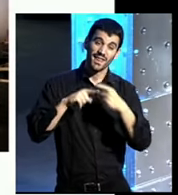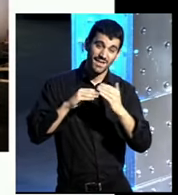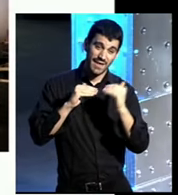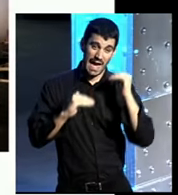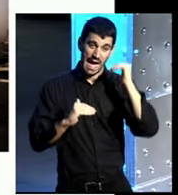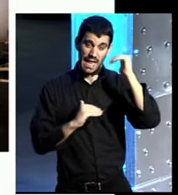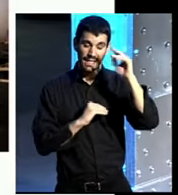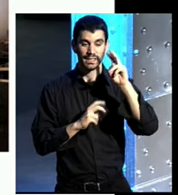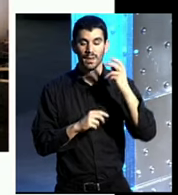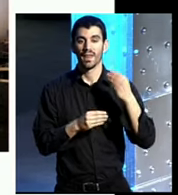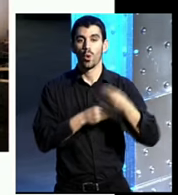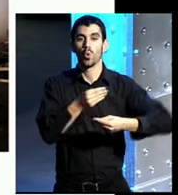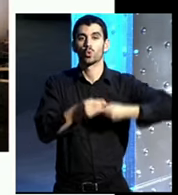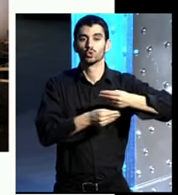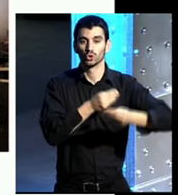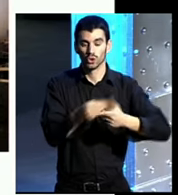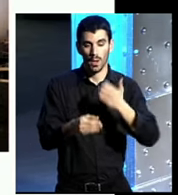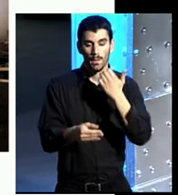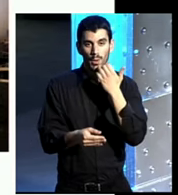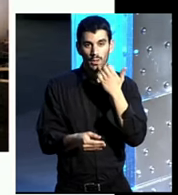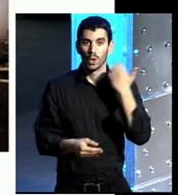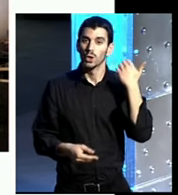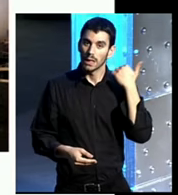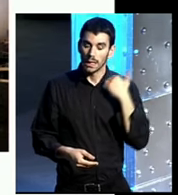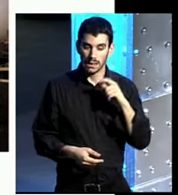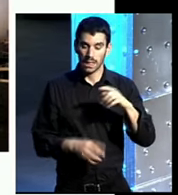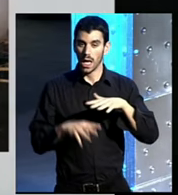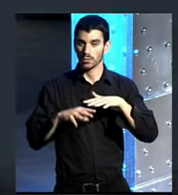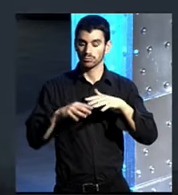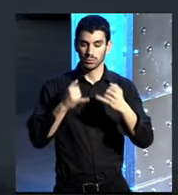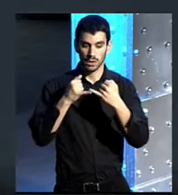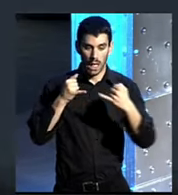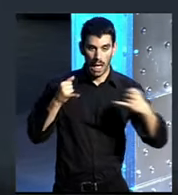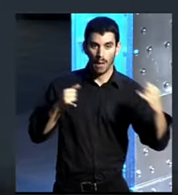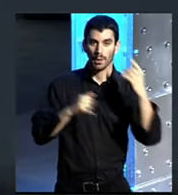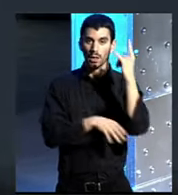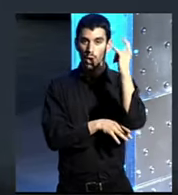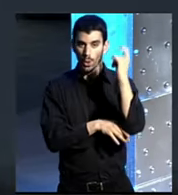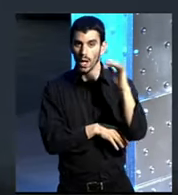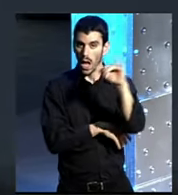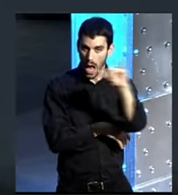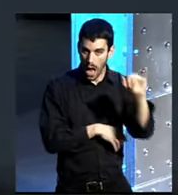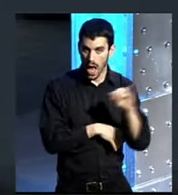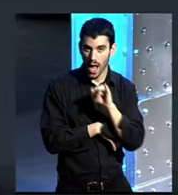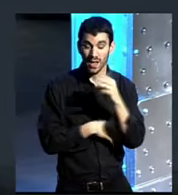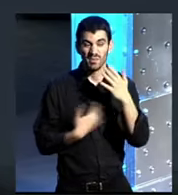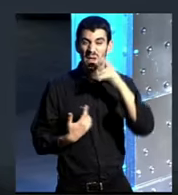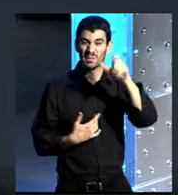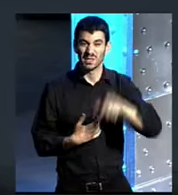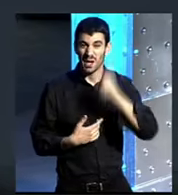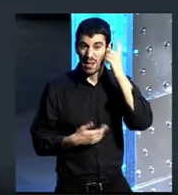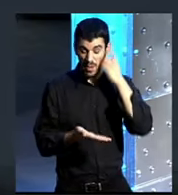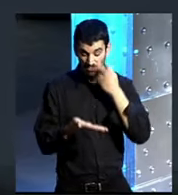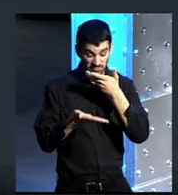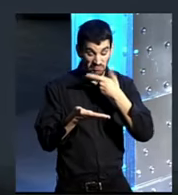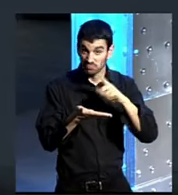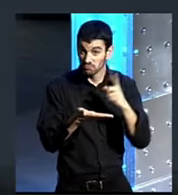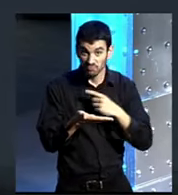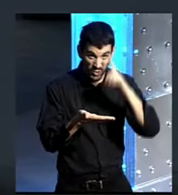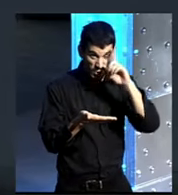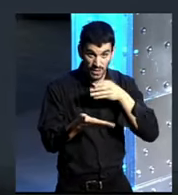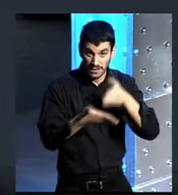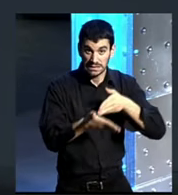las infraestructuras todavía no se tienen los medios económicos o la alfabetización tecnológica necesaria para acceder